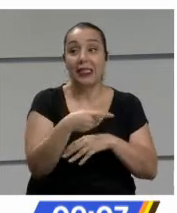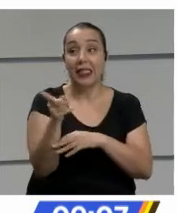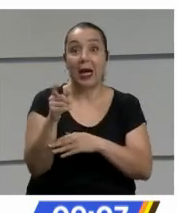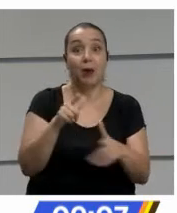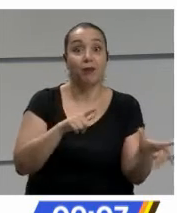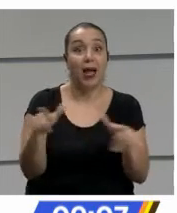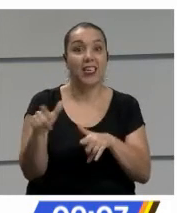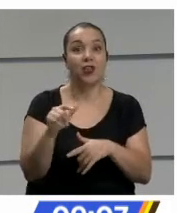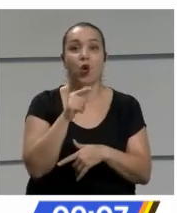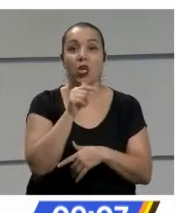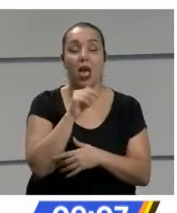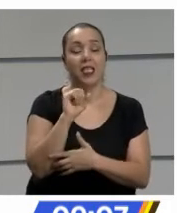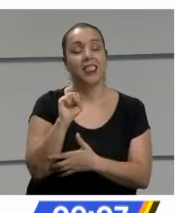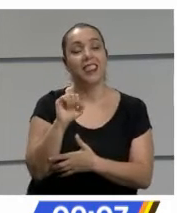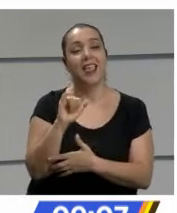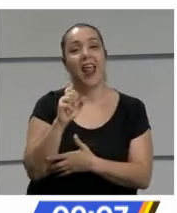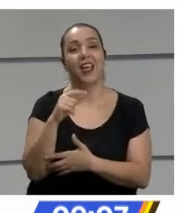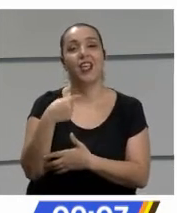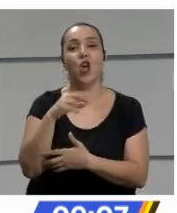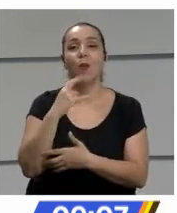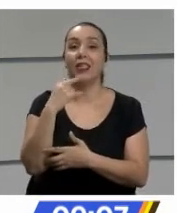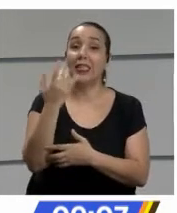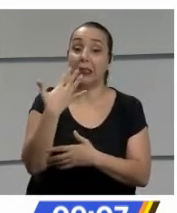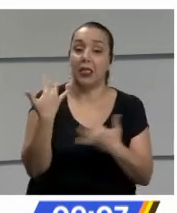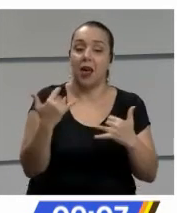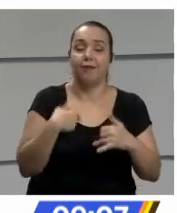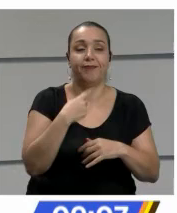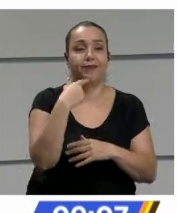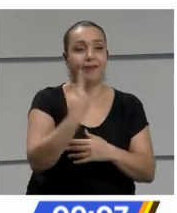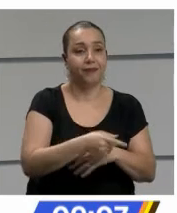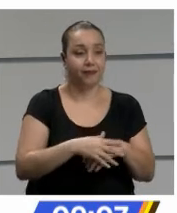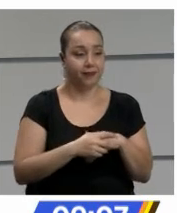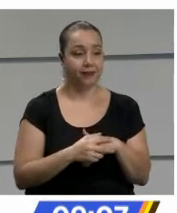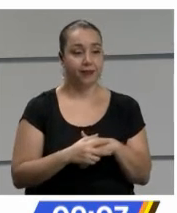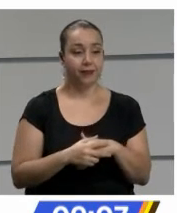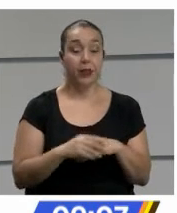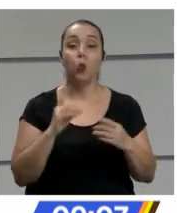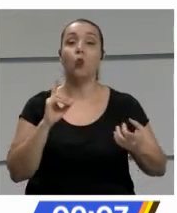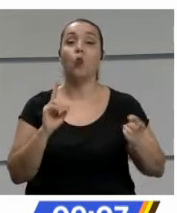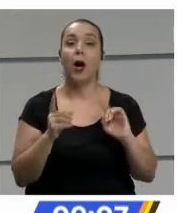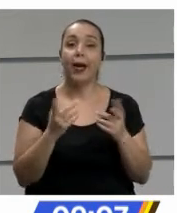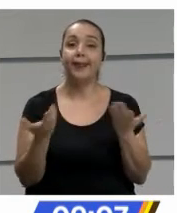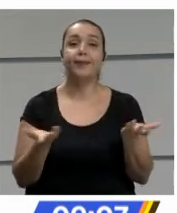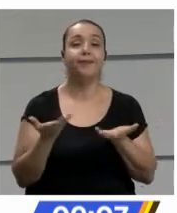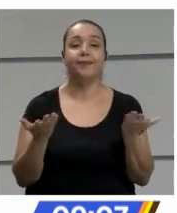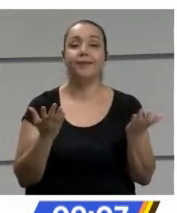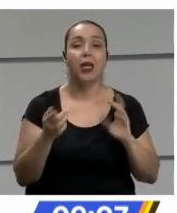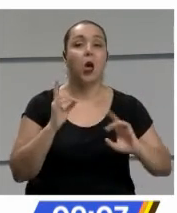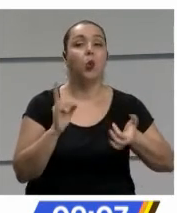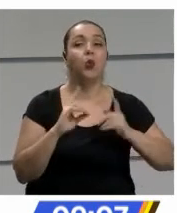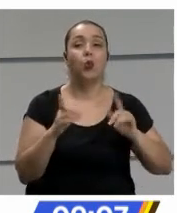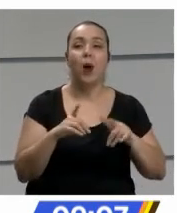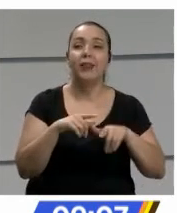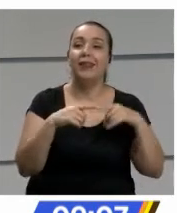cualquier momento ingresa y dice, está. Bueno. Ahí está listo. A ver, ¿cuál es